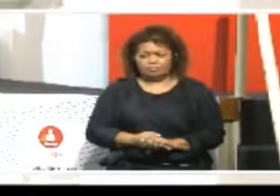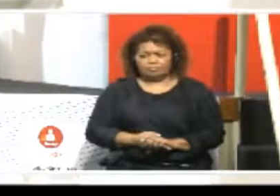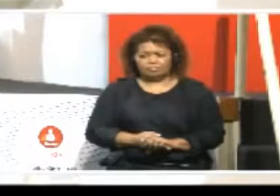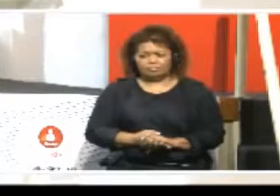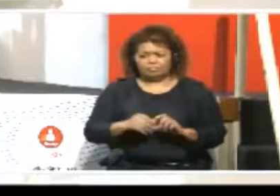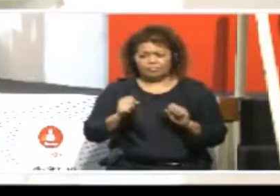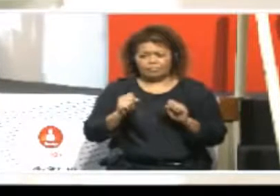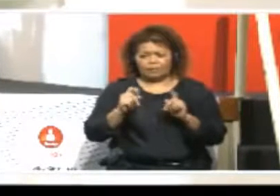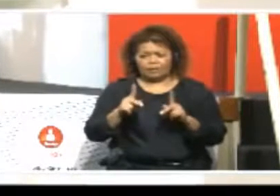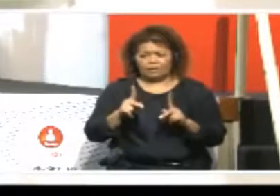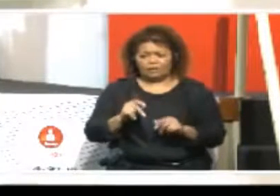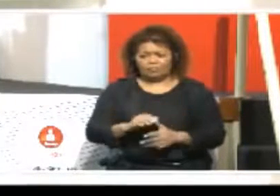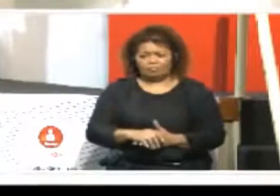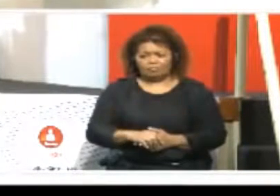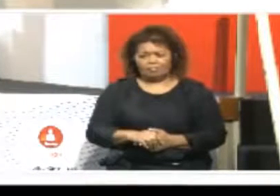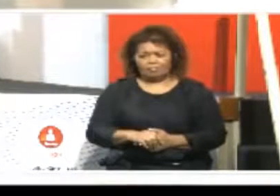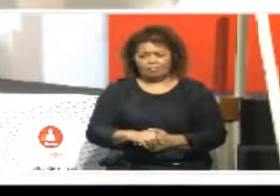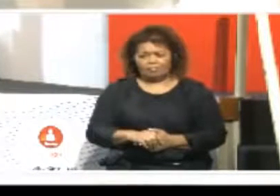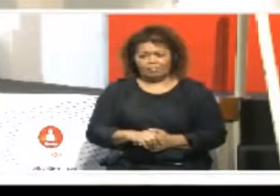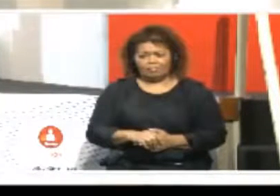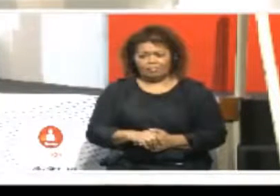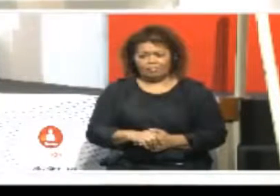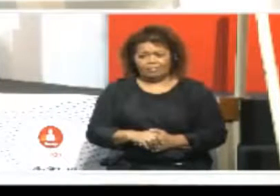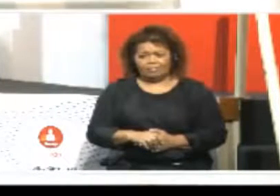Bueno, quise también,